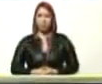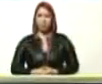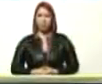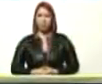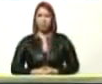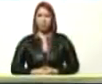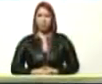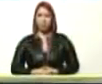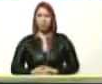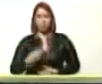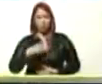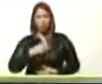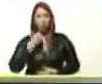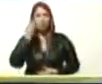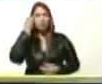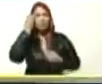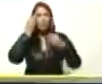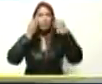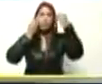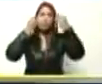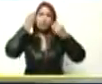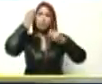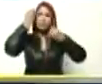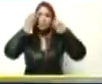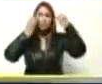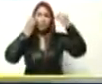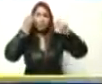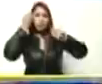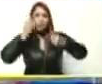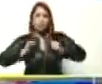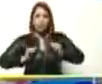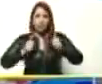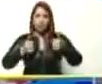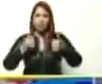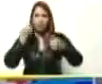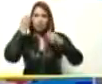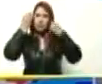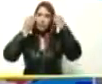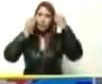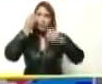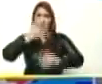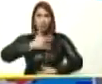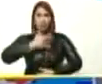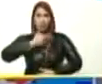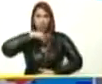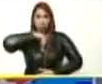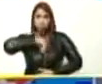y uno empieza a pensar ¿verdad? Diosdado no se pone sensible de verdad